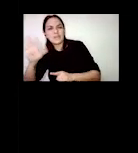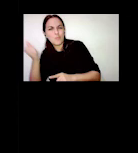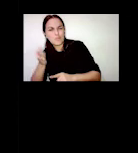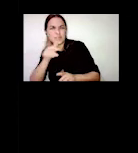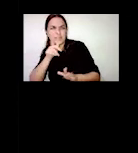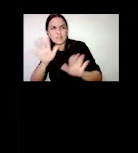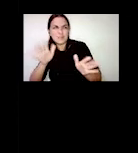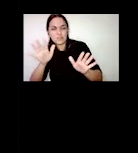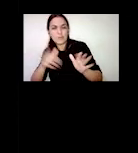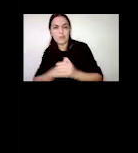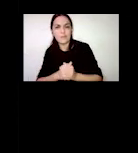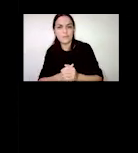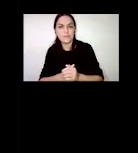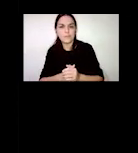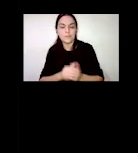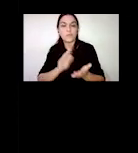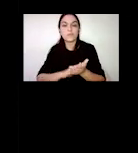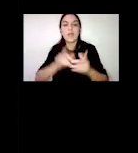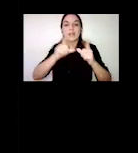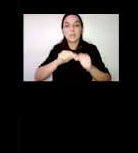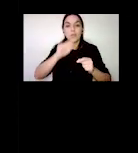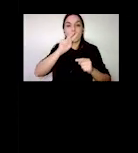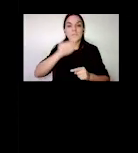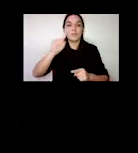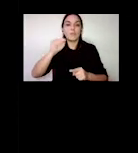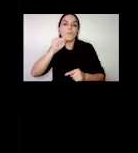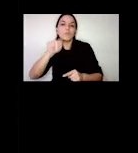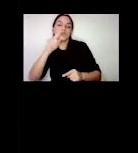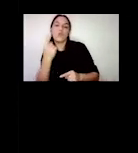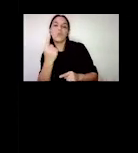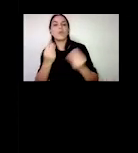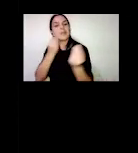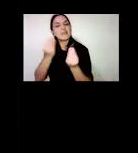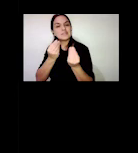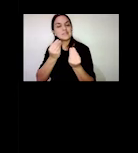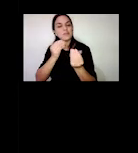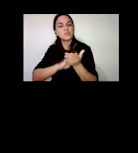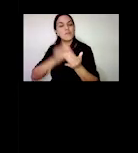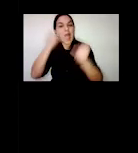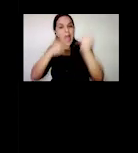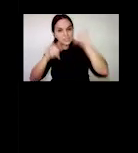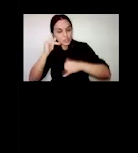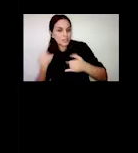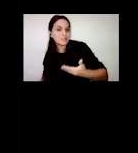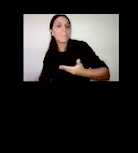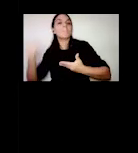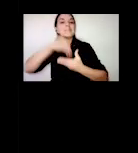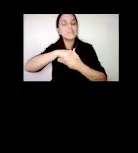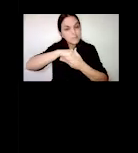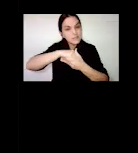Nosotros hablamos de ese artículo 21.1, que es qué sucede con las acciones y participaciones